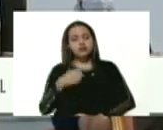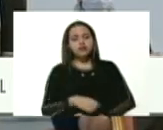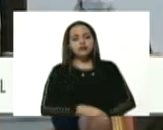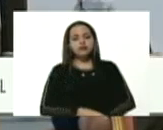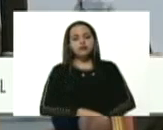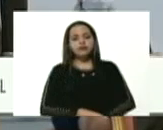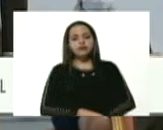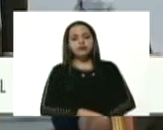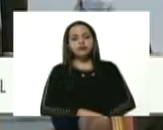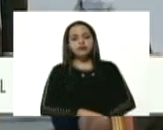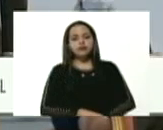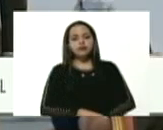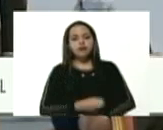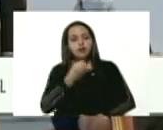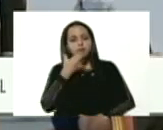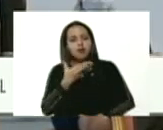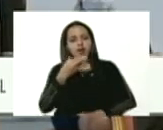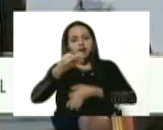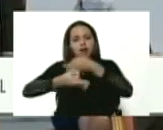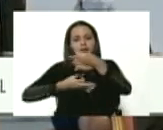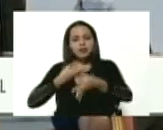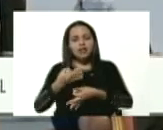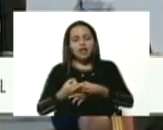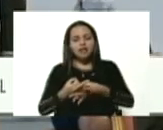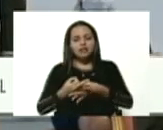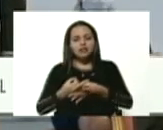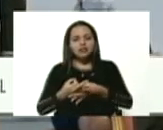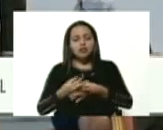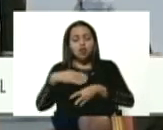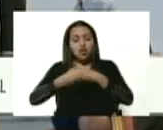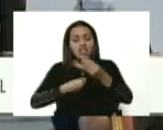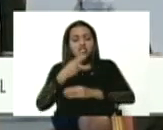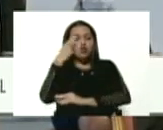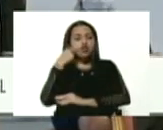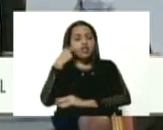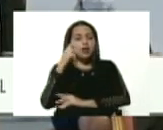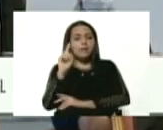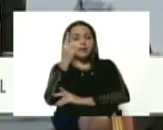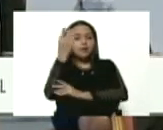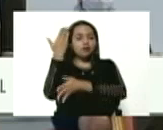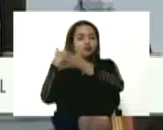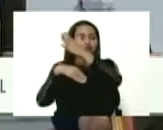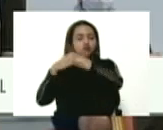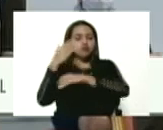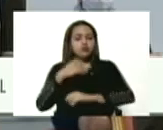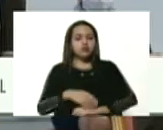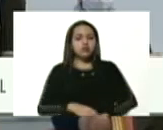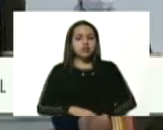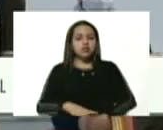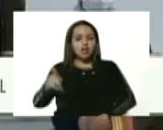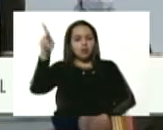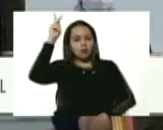Hermoso contar la hazaña del Negro Primero, de Guaycaipuro.